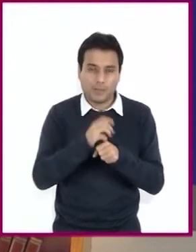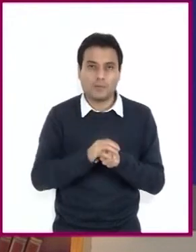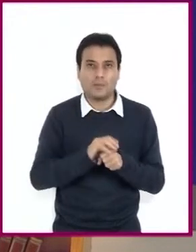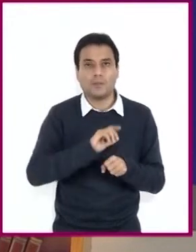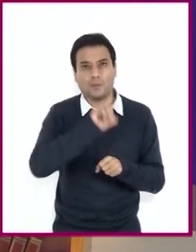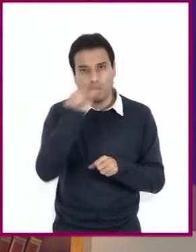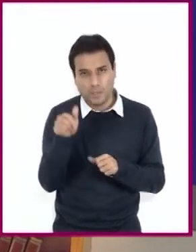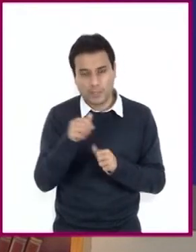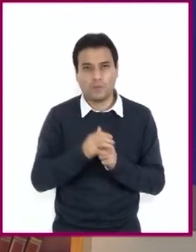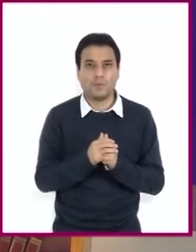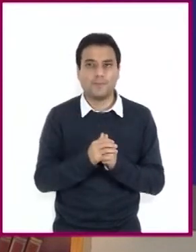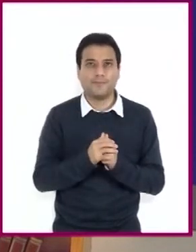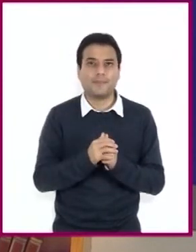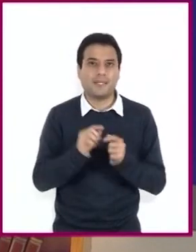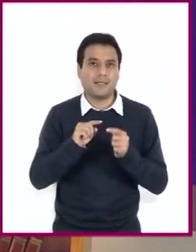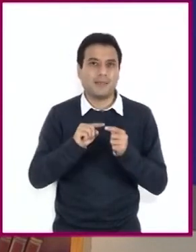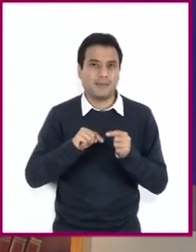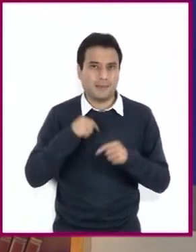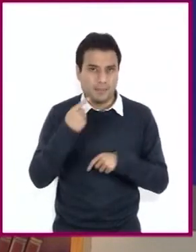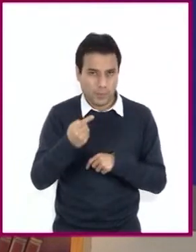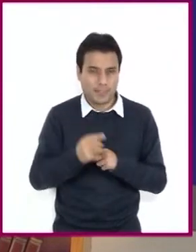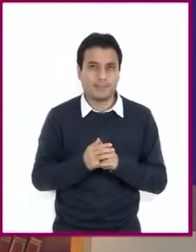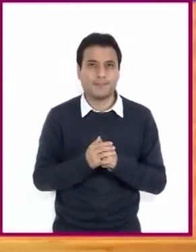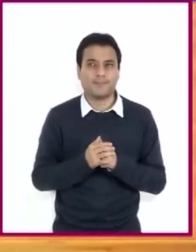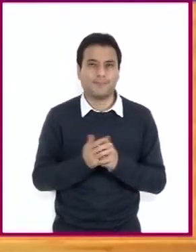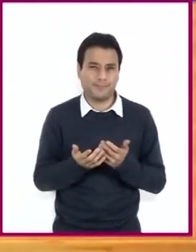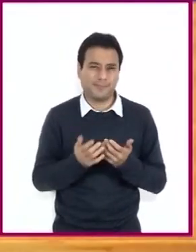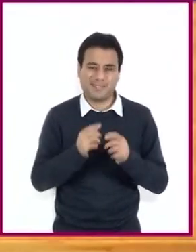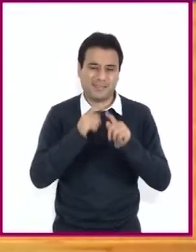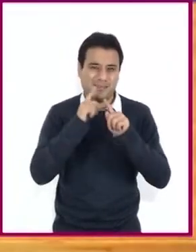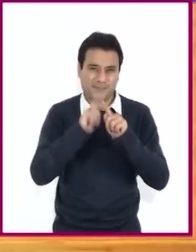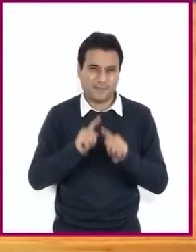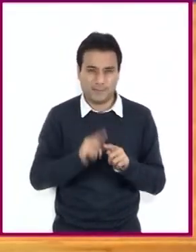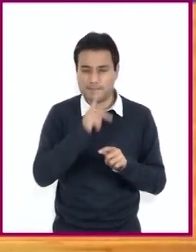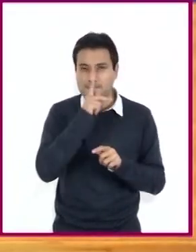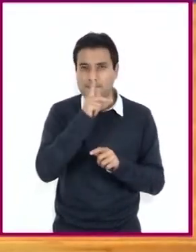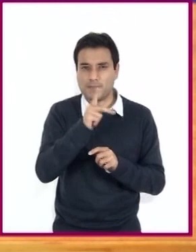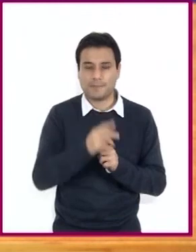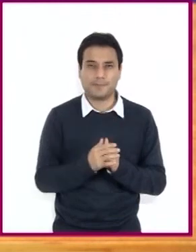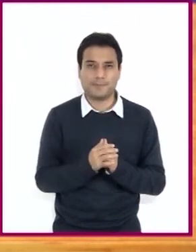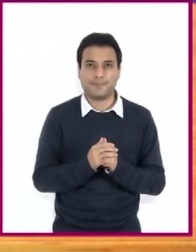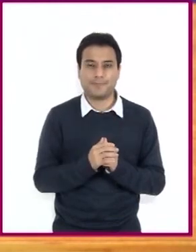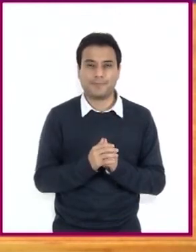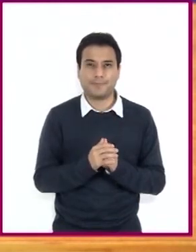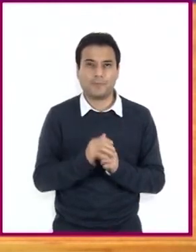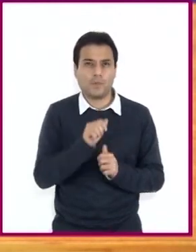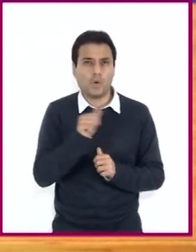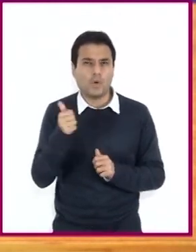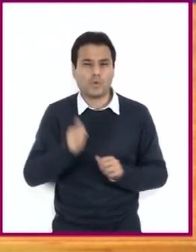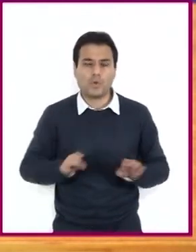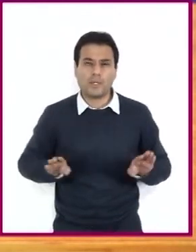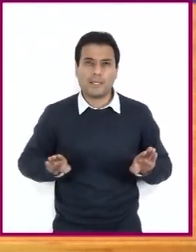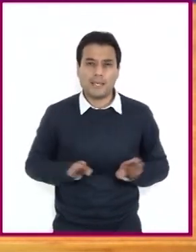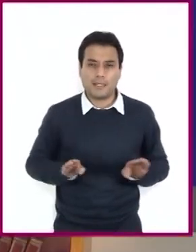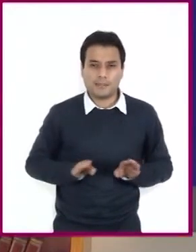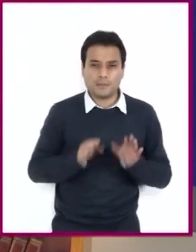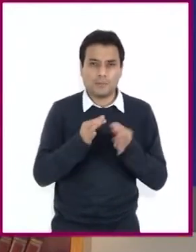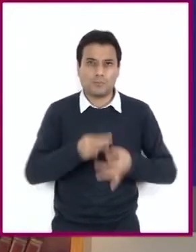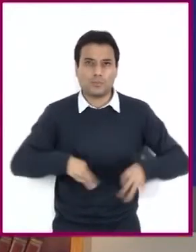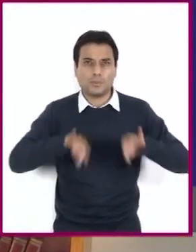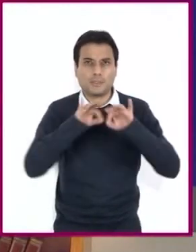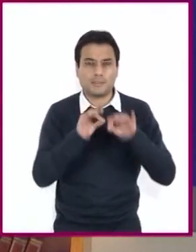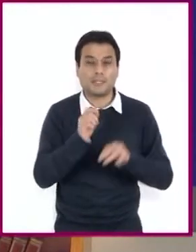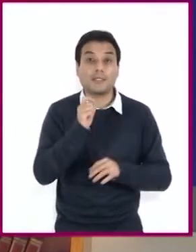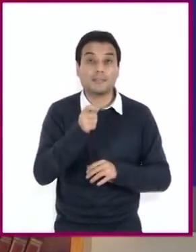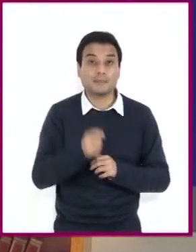luego, enseguida, posteriormente, entre otras. Otra característica importante que no deben pasar por